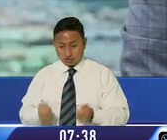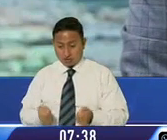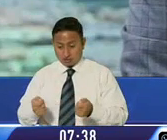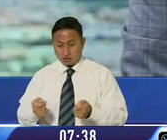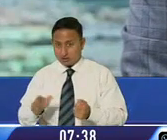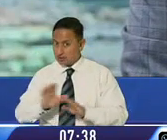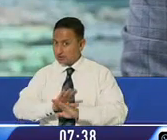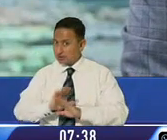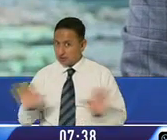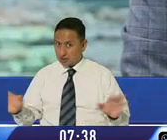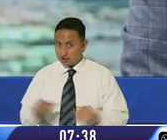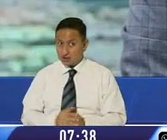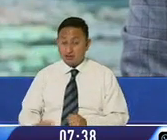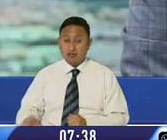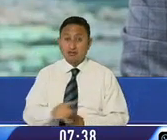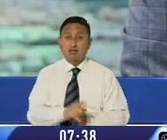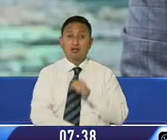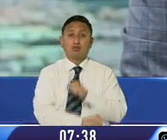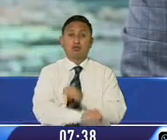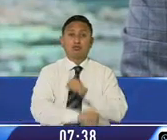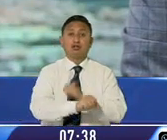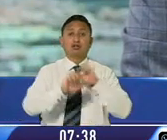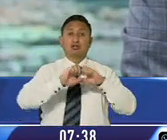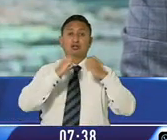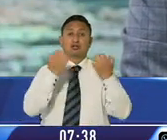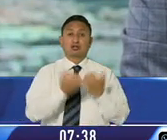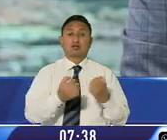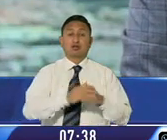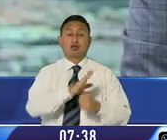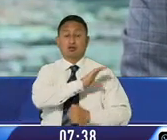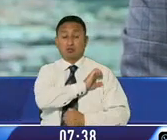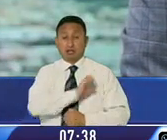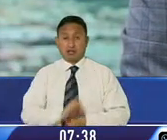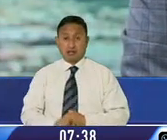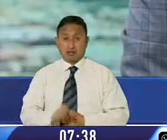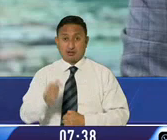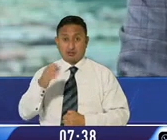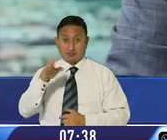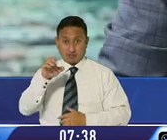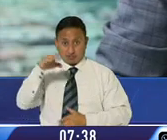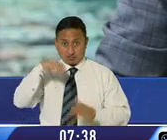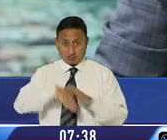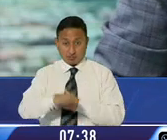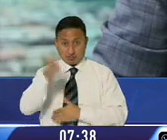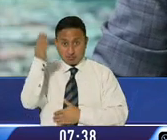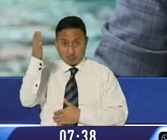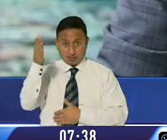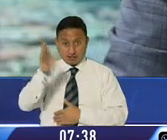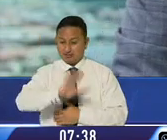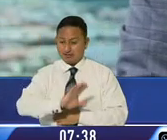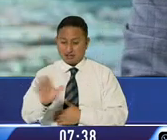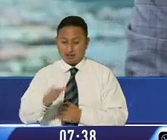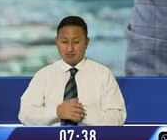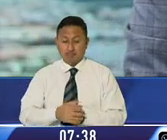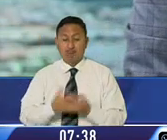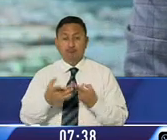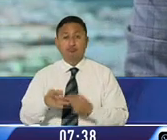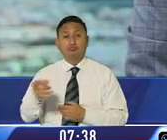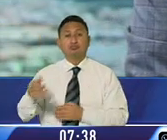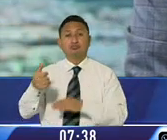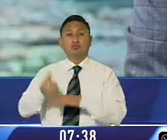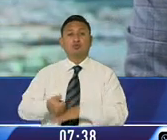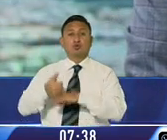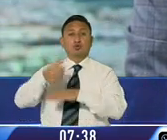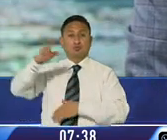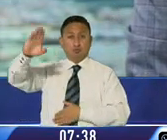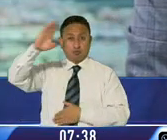de los encuentros deportivos en el Estadio Capuel con público. También hemos decidido que la Intendencia de